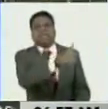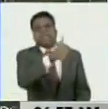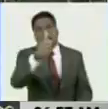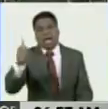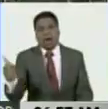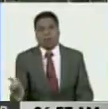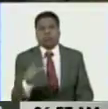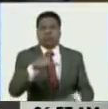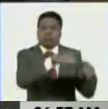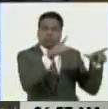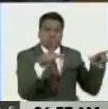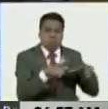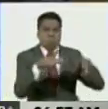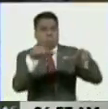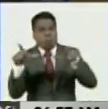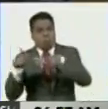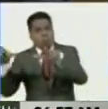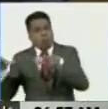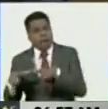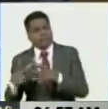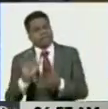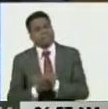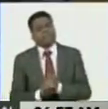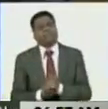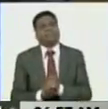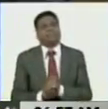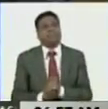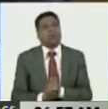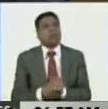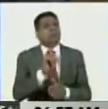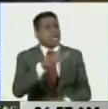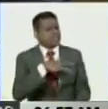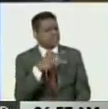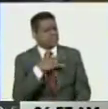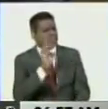de los puntos. ¿Usted ha sentido temor porque sean